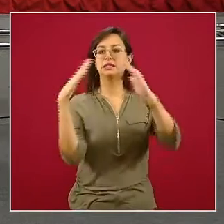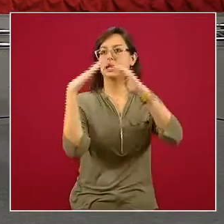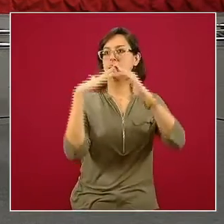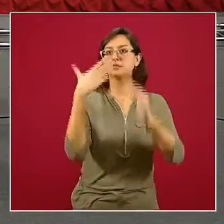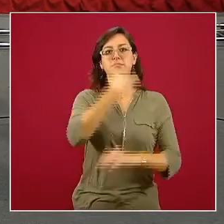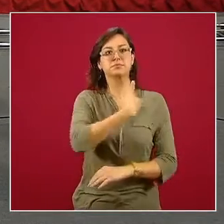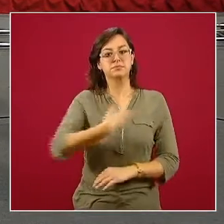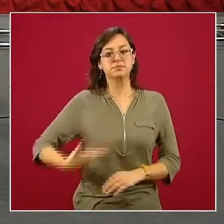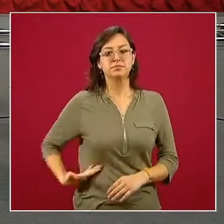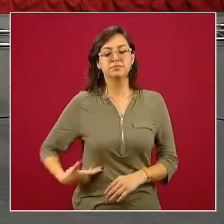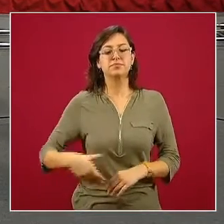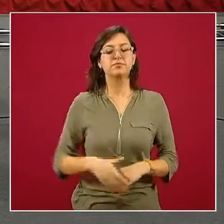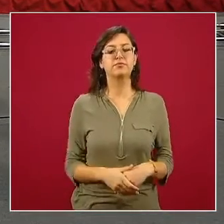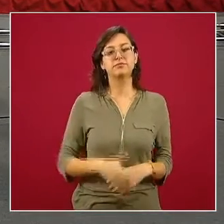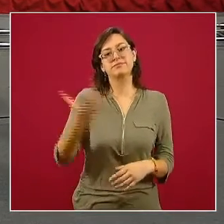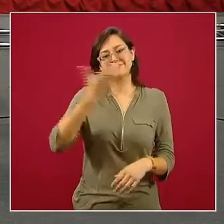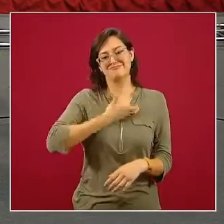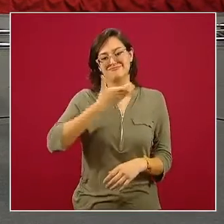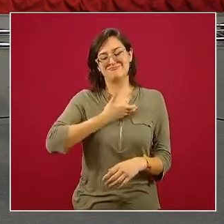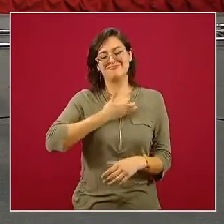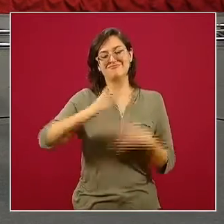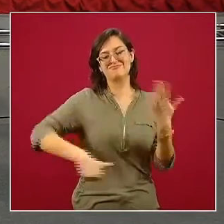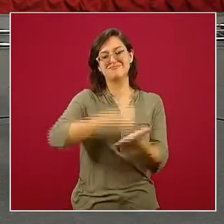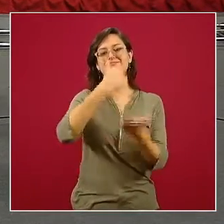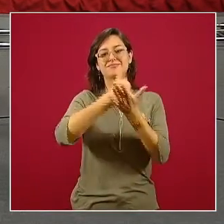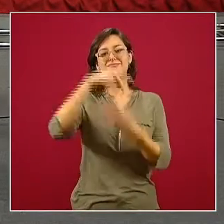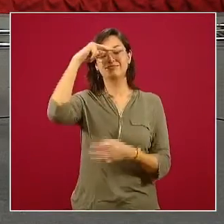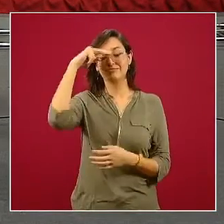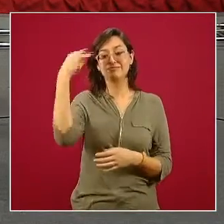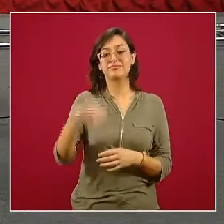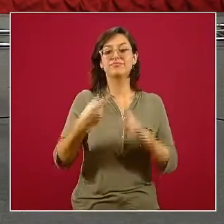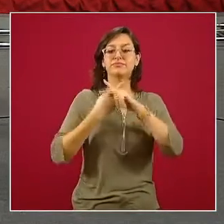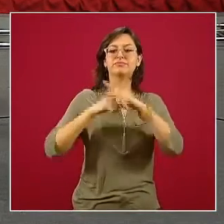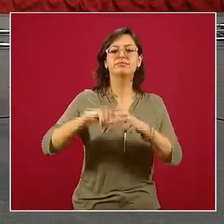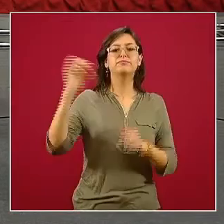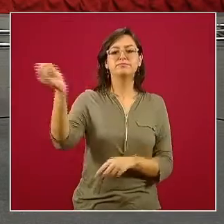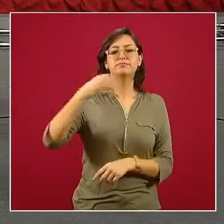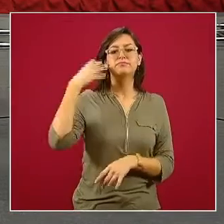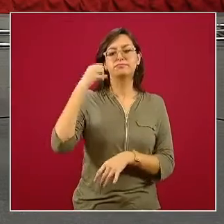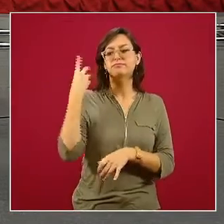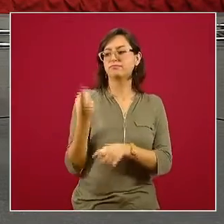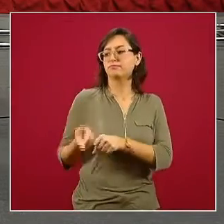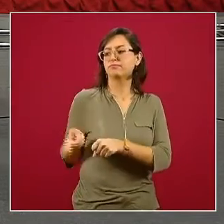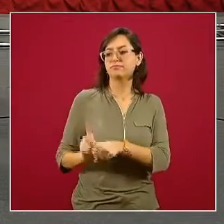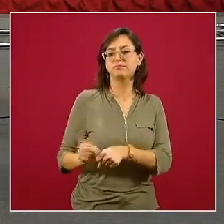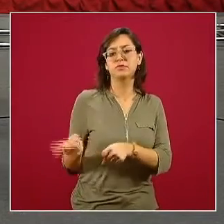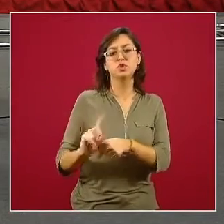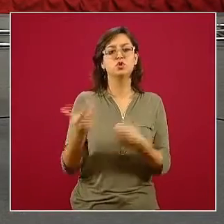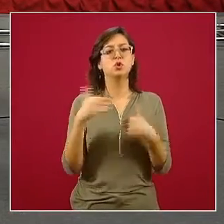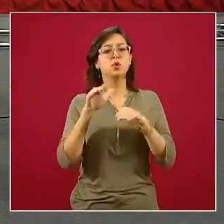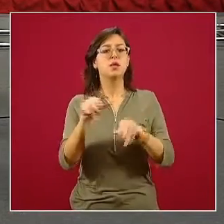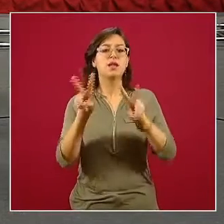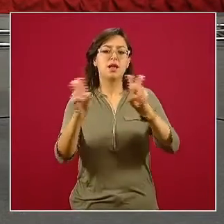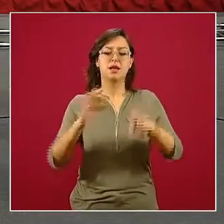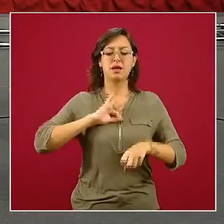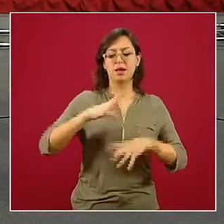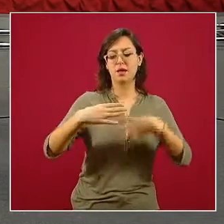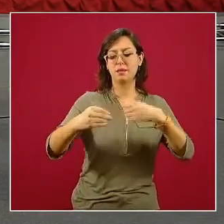Nacional de México, en la Ciudad de México. Vamos a iniciar la conferencia de prensa diaria sobre la situación